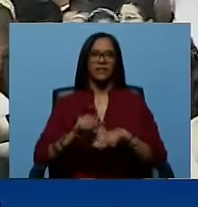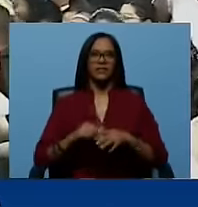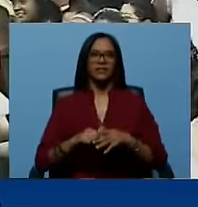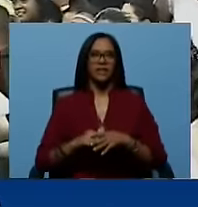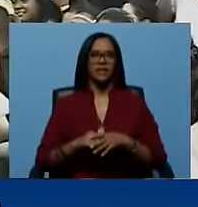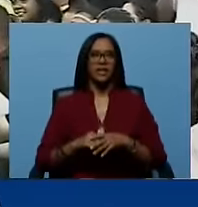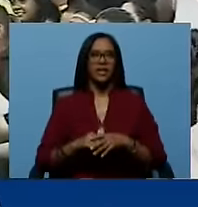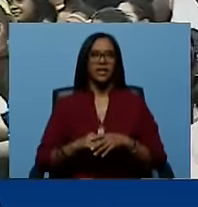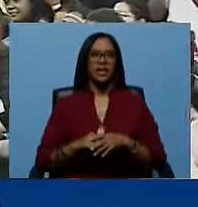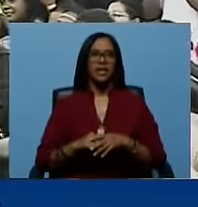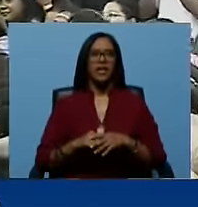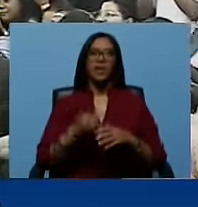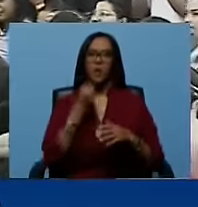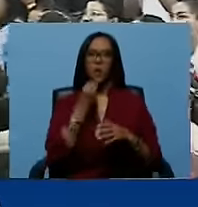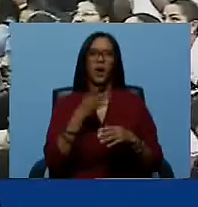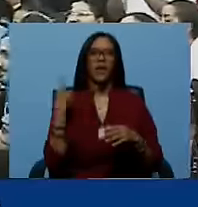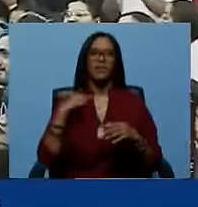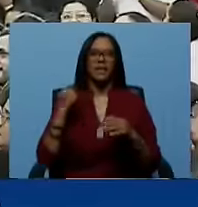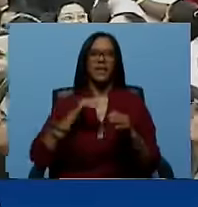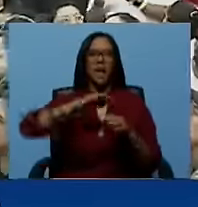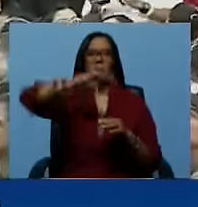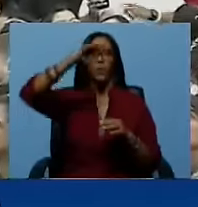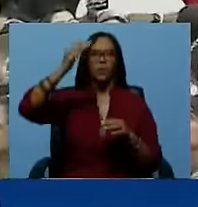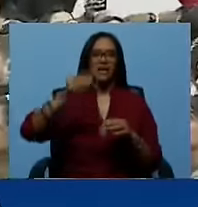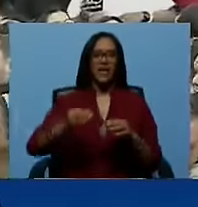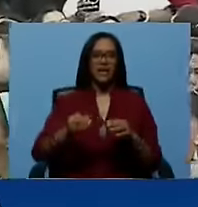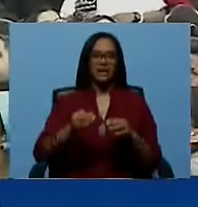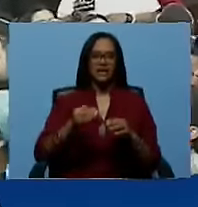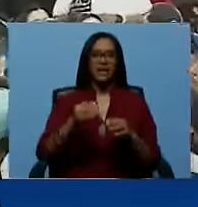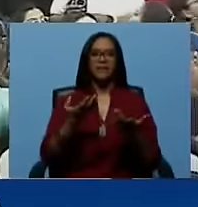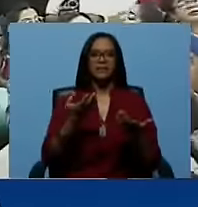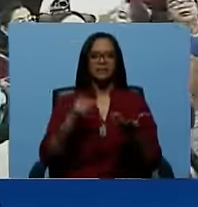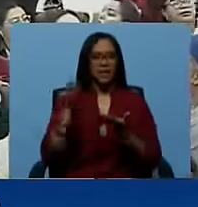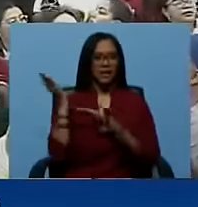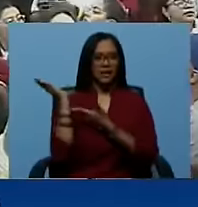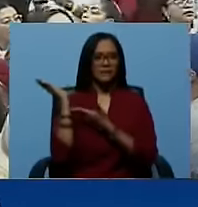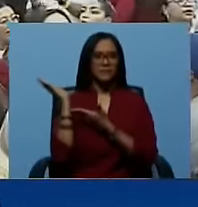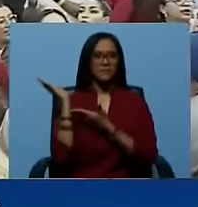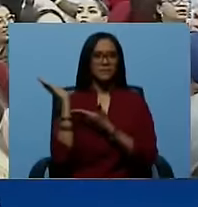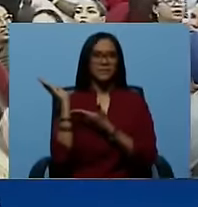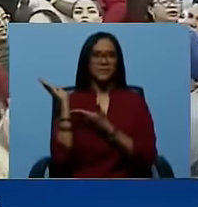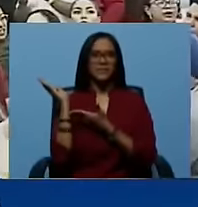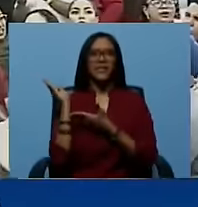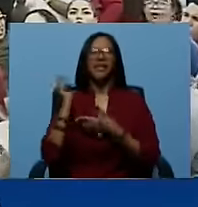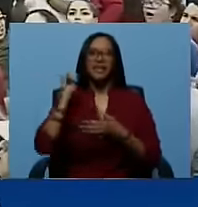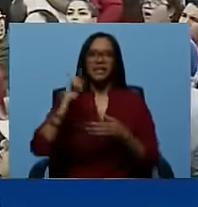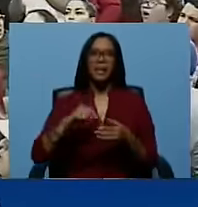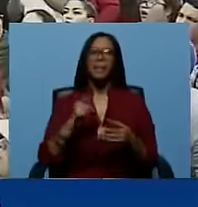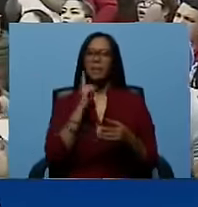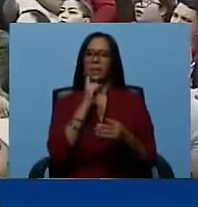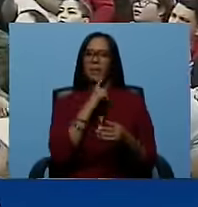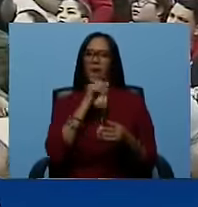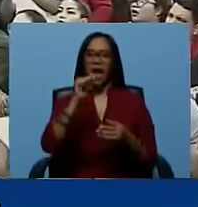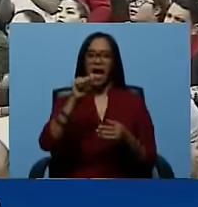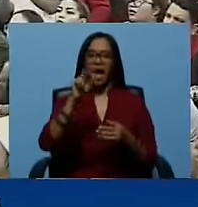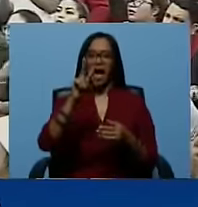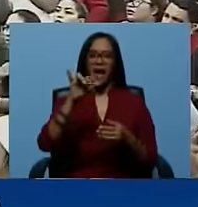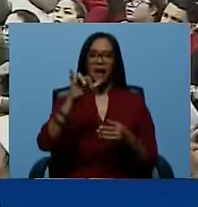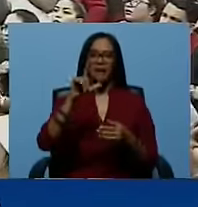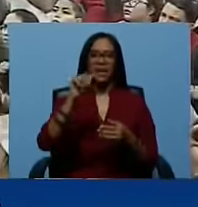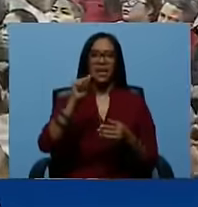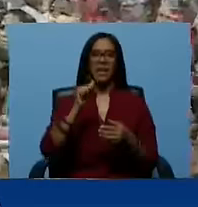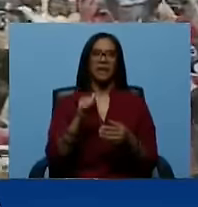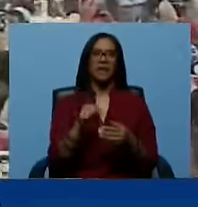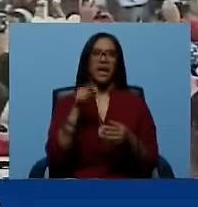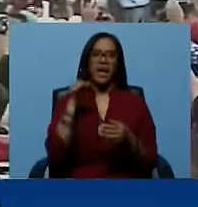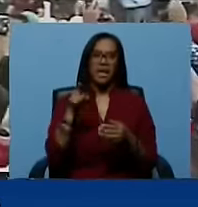Es un privilegio tener aquí la montaña sagrada del Guarayra Repano, que también la han llamado el Ávila, porque ahí vivía un señor